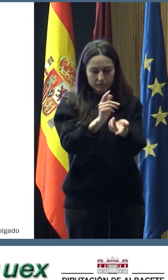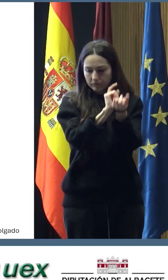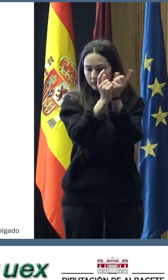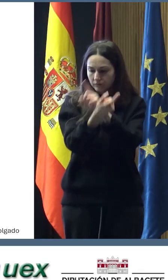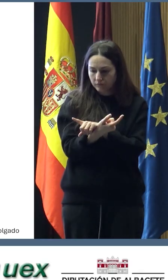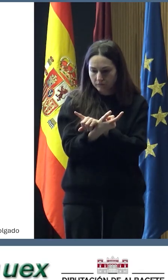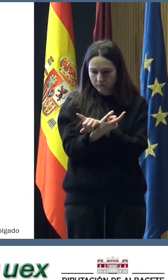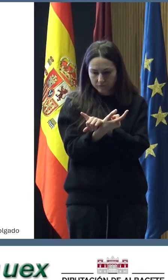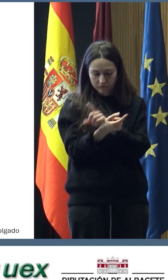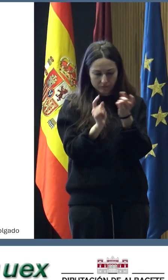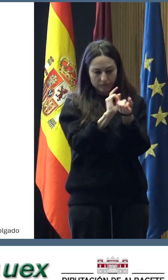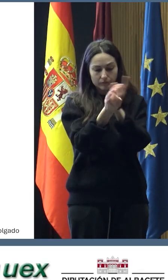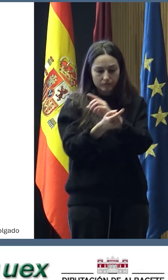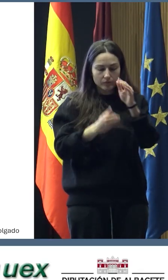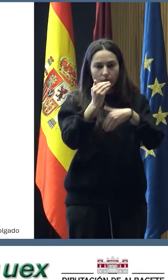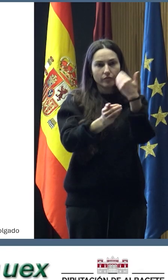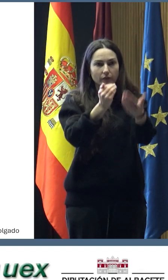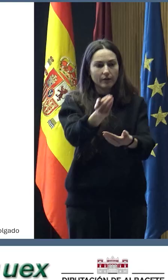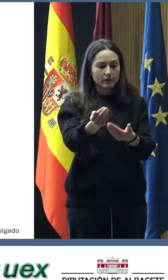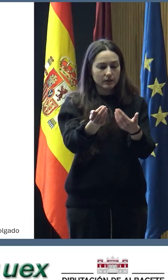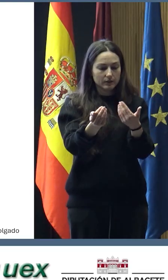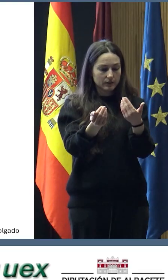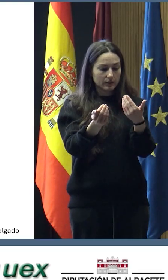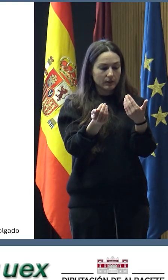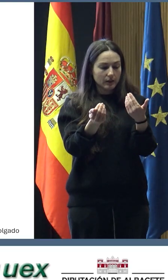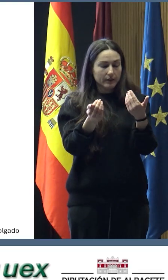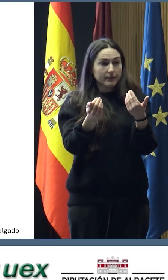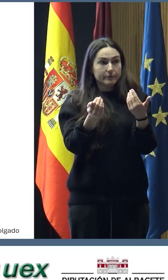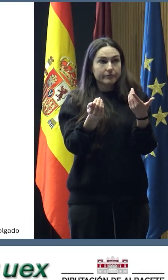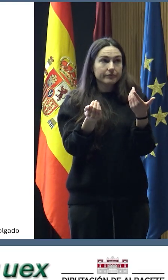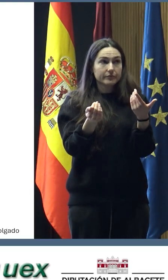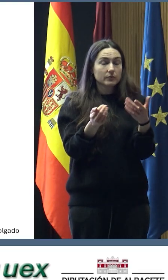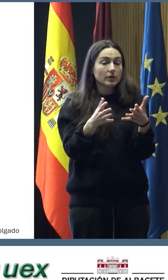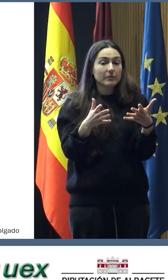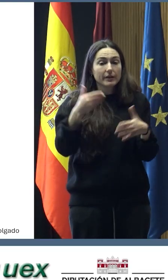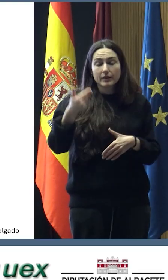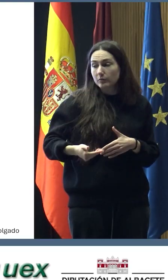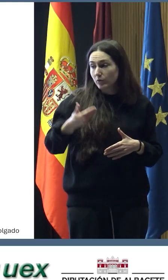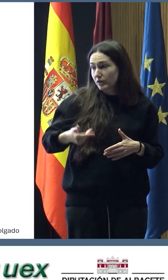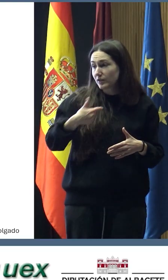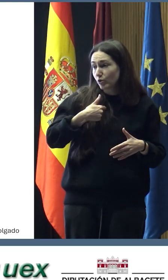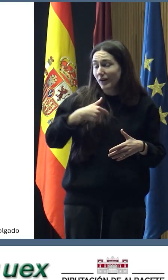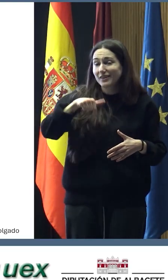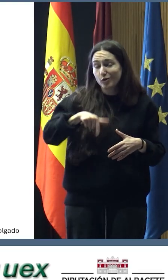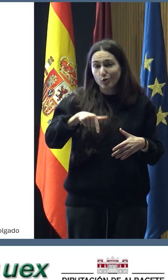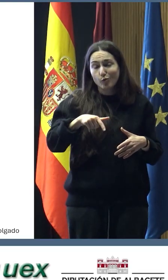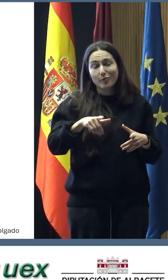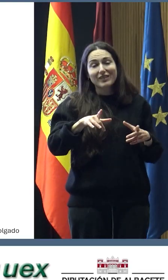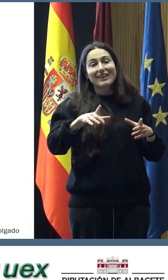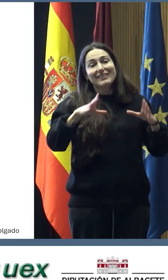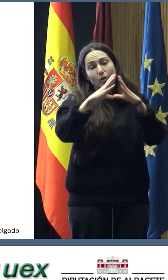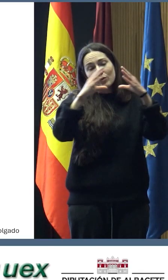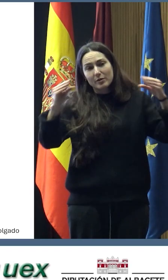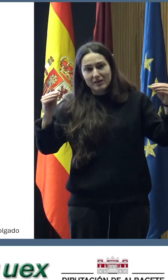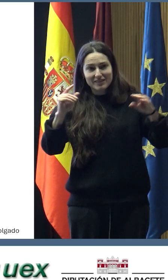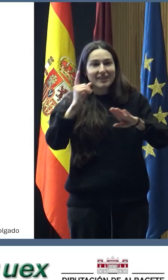los avances y los cambios que se pueden hacer. Siempre, por supuesto, y aquí ya os hablo como decana, pues empezar